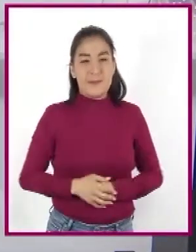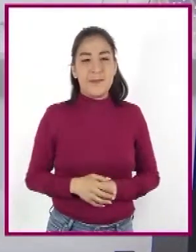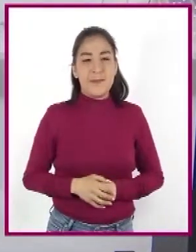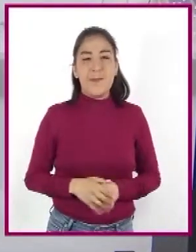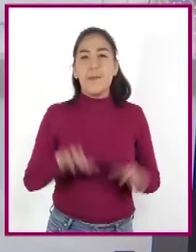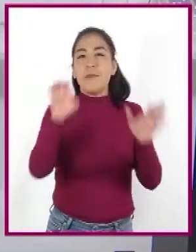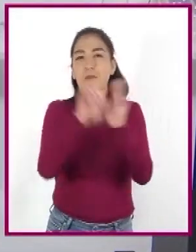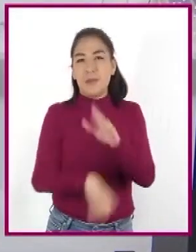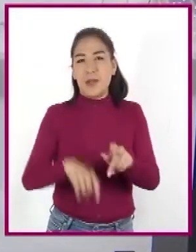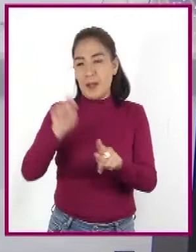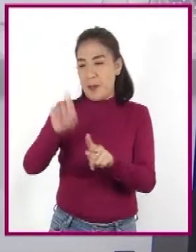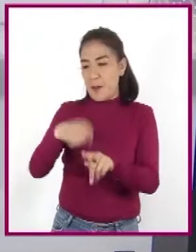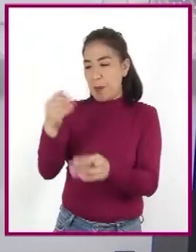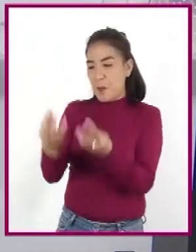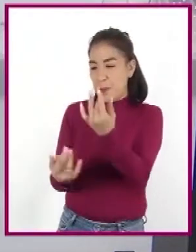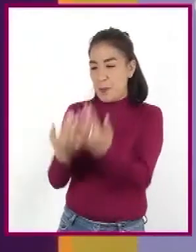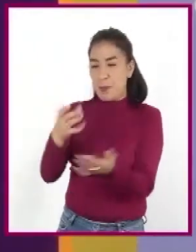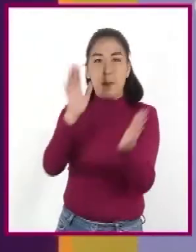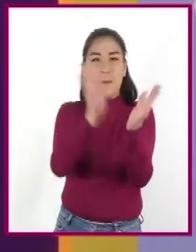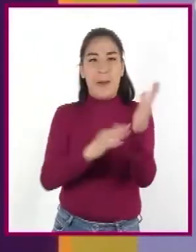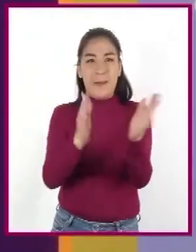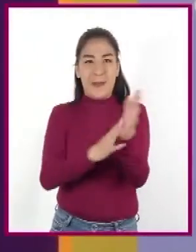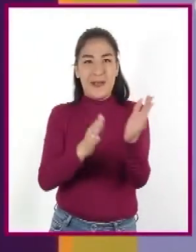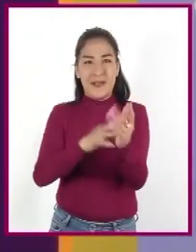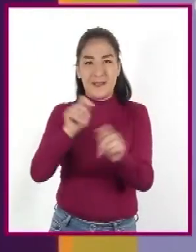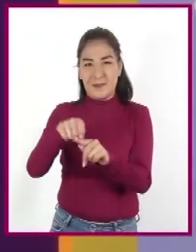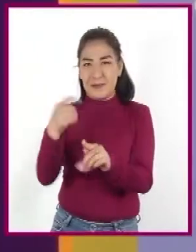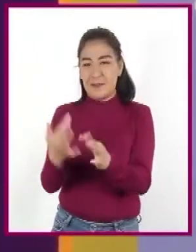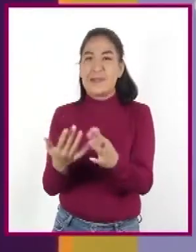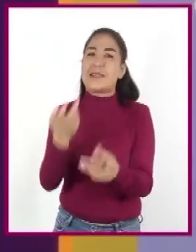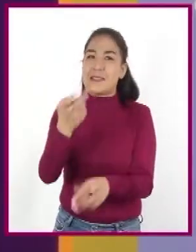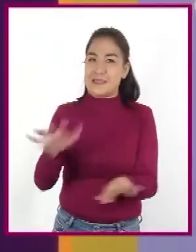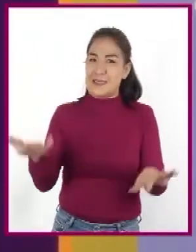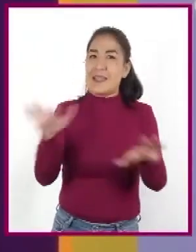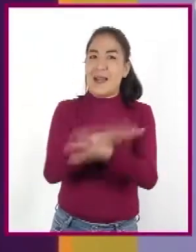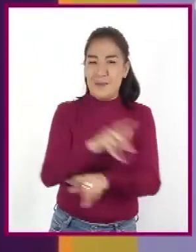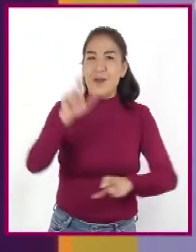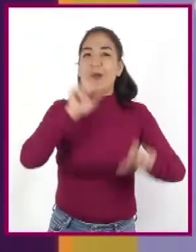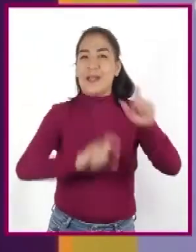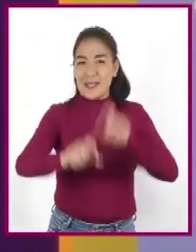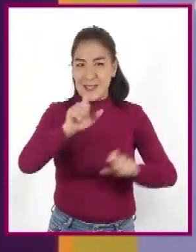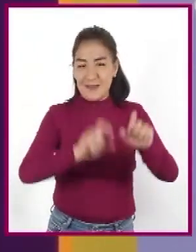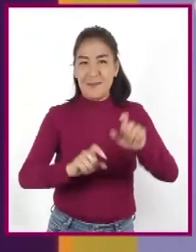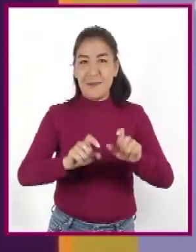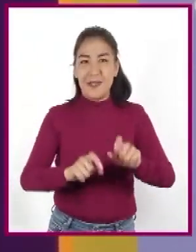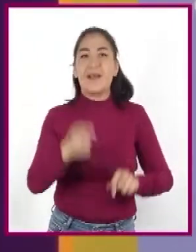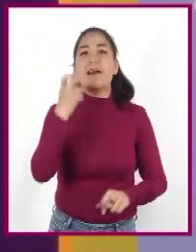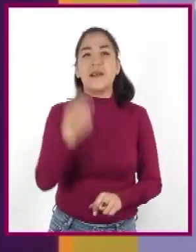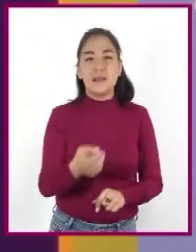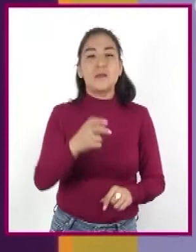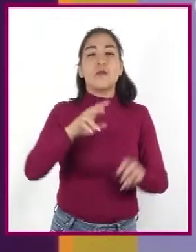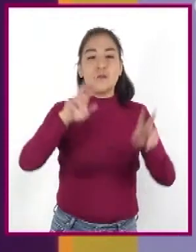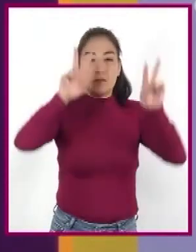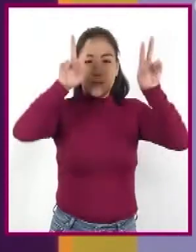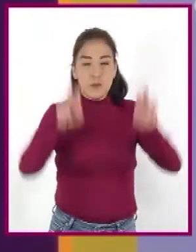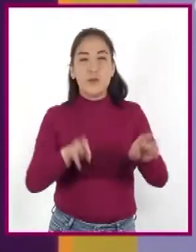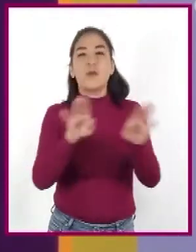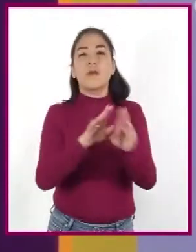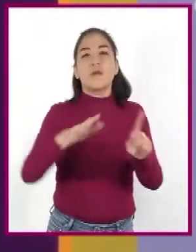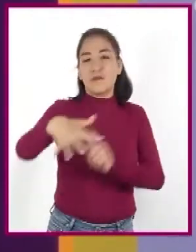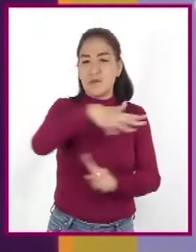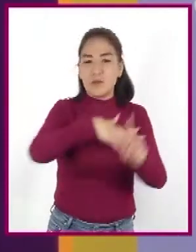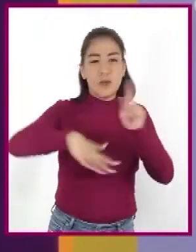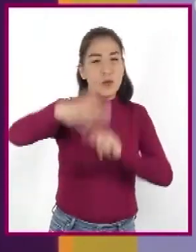un pedazo de papel. Los cambios químicos son un tema fundamental en la mayoría de las áreas del